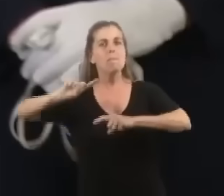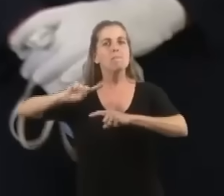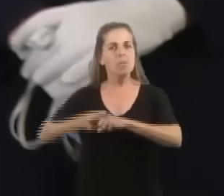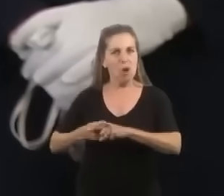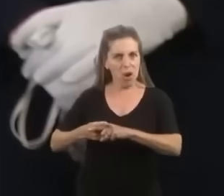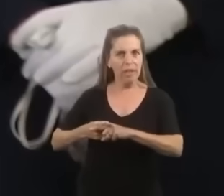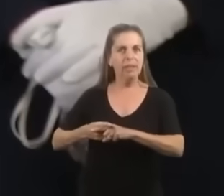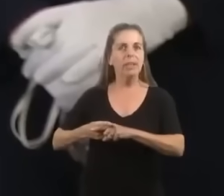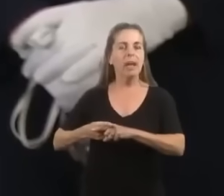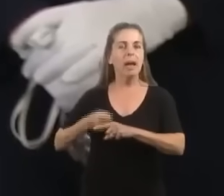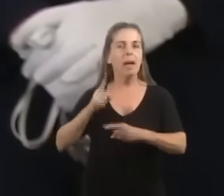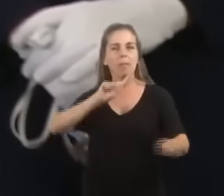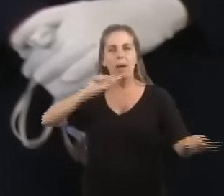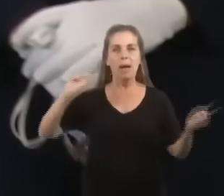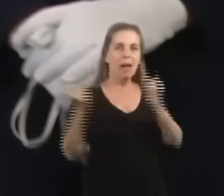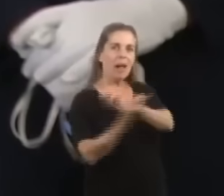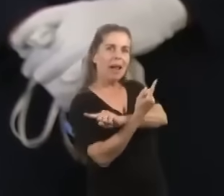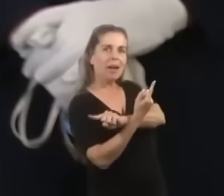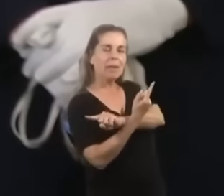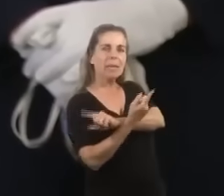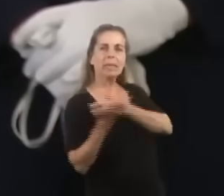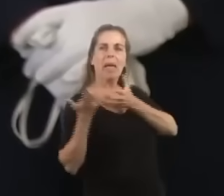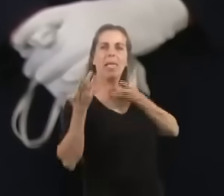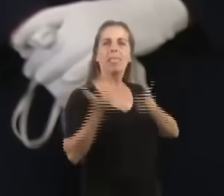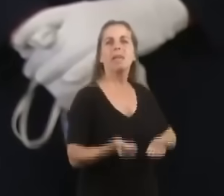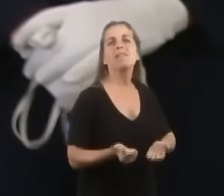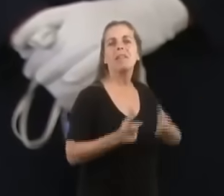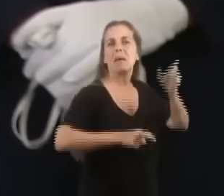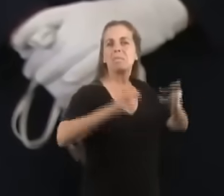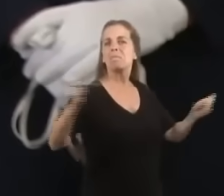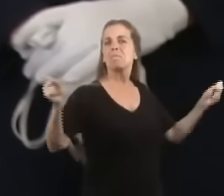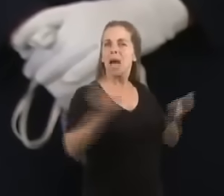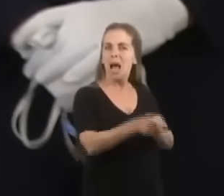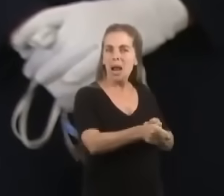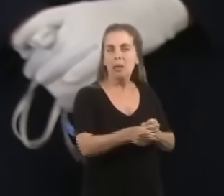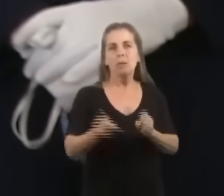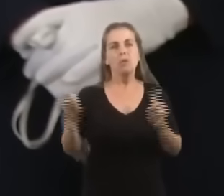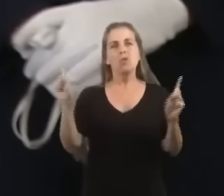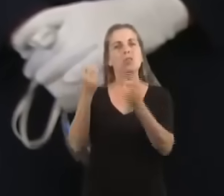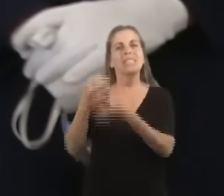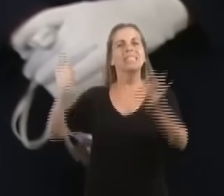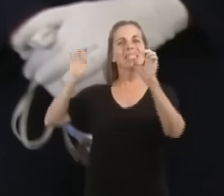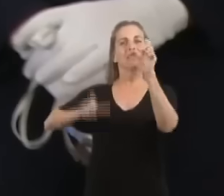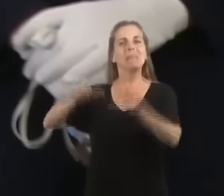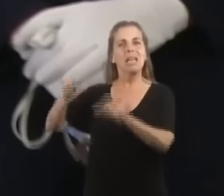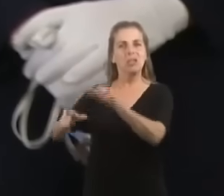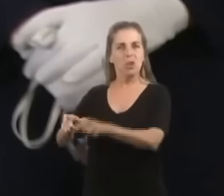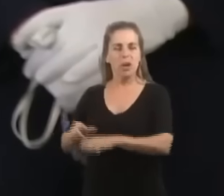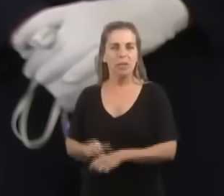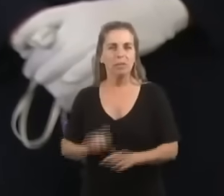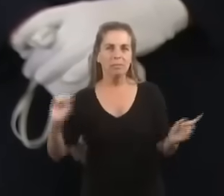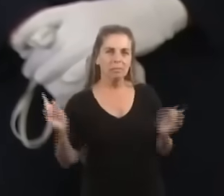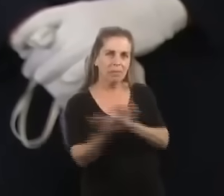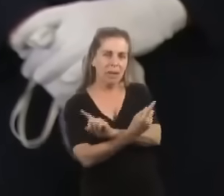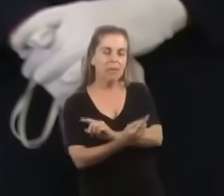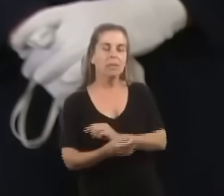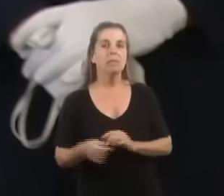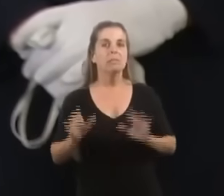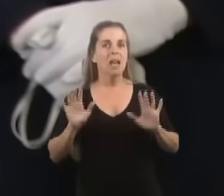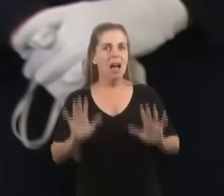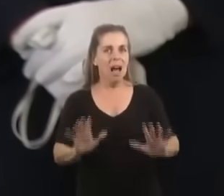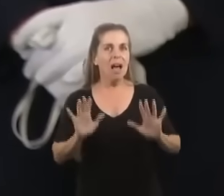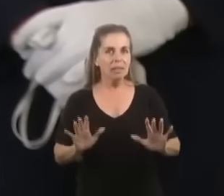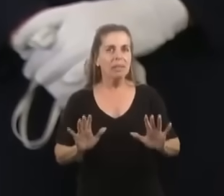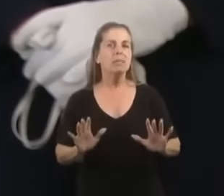poner a los victimarios en lugar de víctimas y a las víctimas en el lugar de de victimarios en medio de esta puja